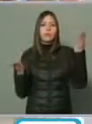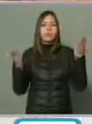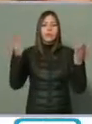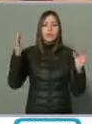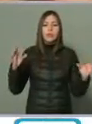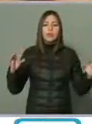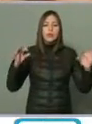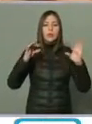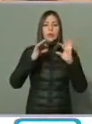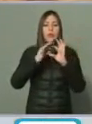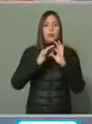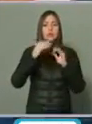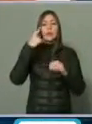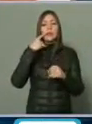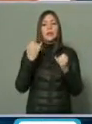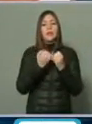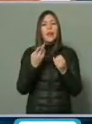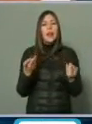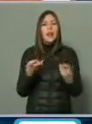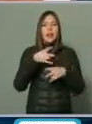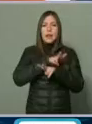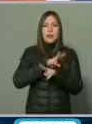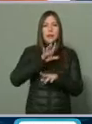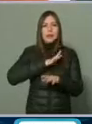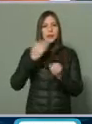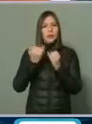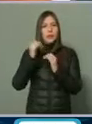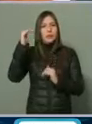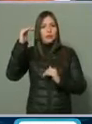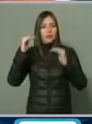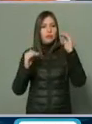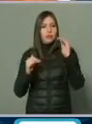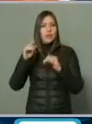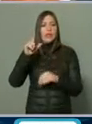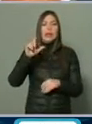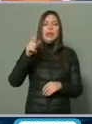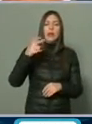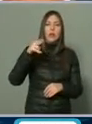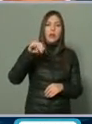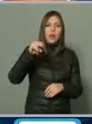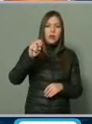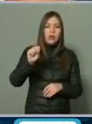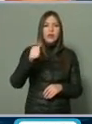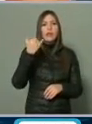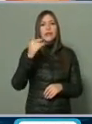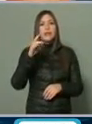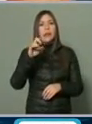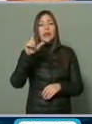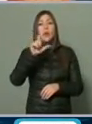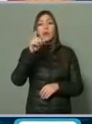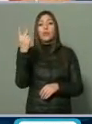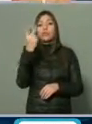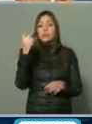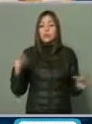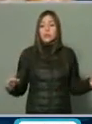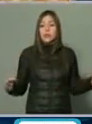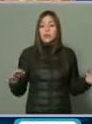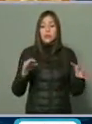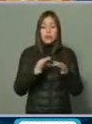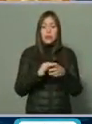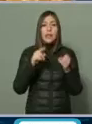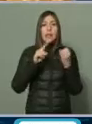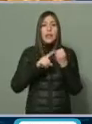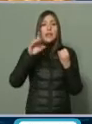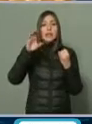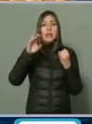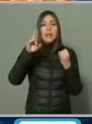mayor proporción en los cereales los tiene disminuidos las leguminosas. Entonces, cuando nosotros conjugamos un cereal y una leguminosa, aquellos que le faltan a